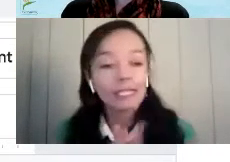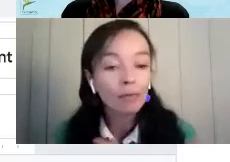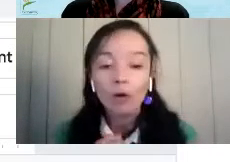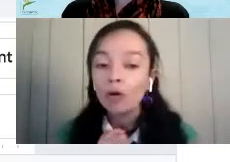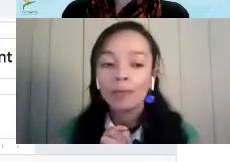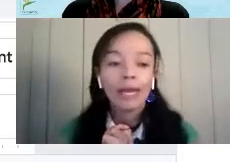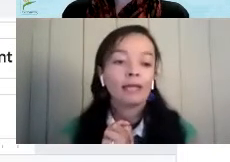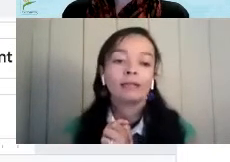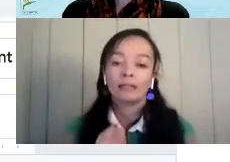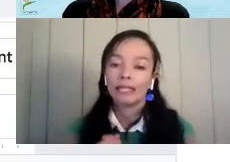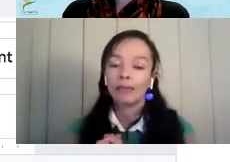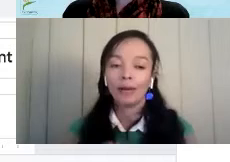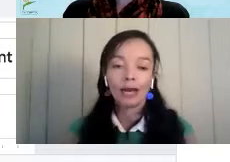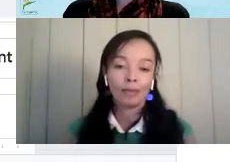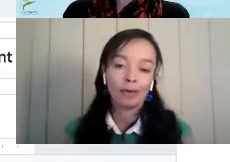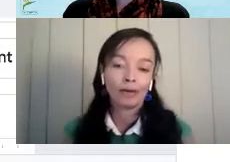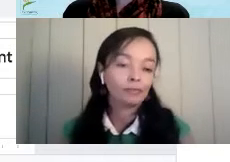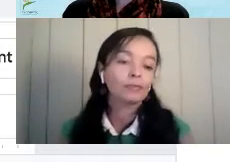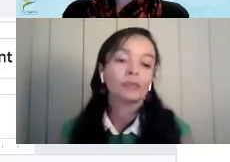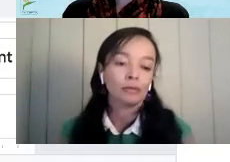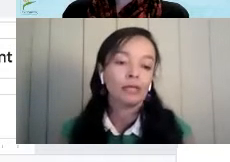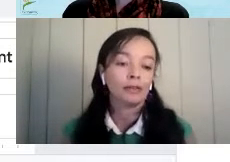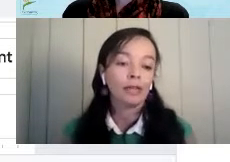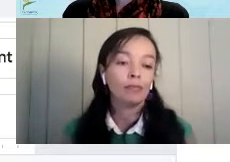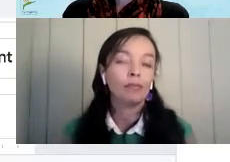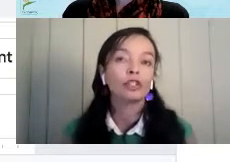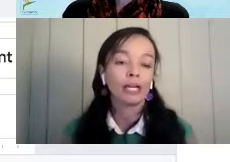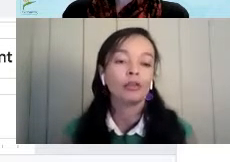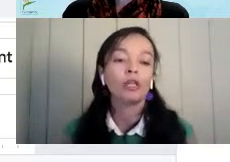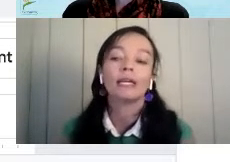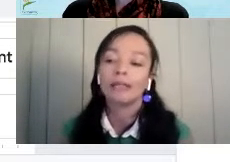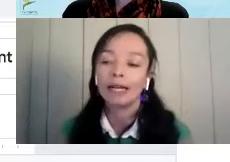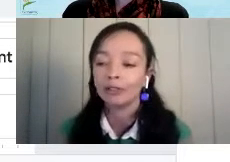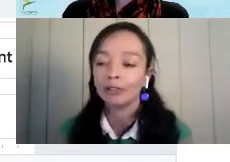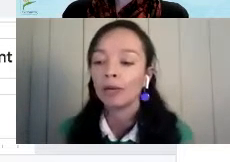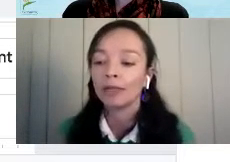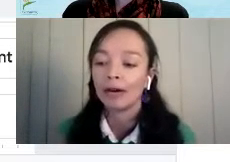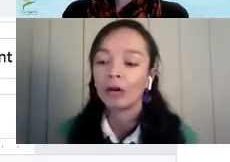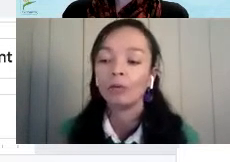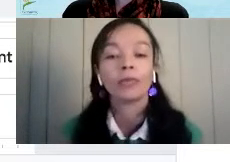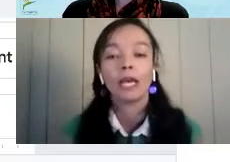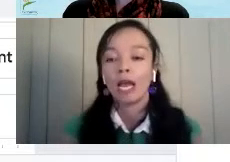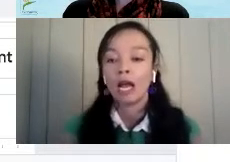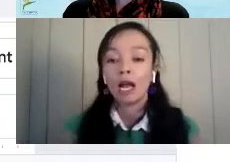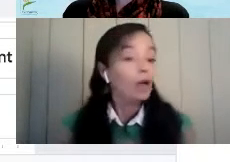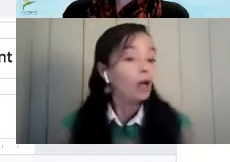Lo hiciste muy bien. Siempre mostrándole que han hecho un buen trabajo.